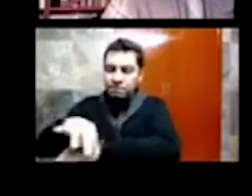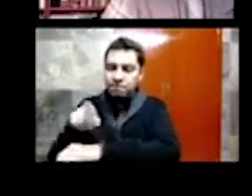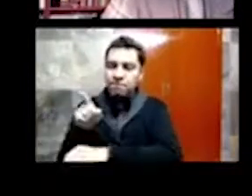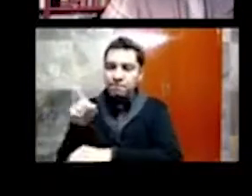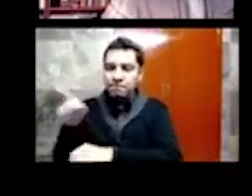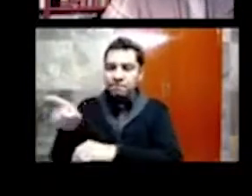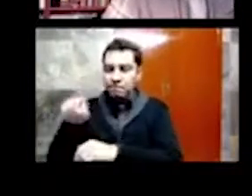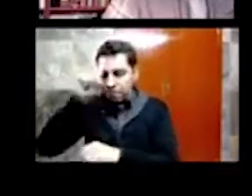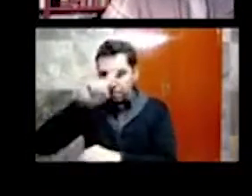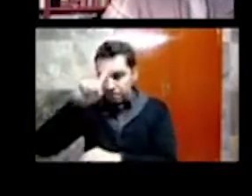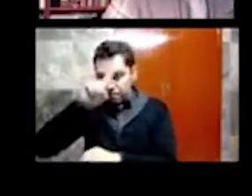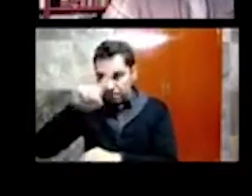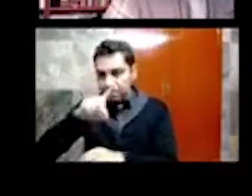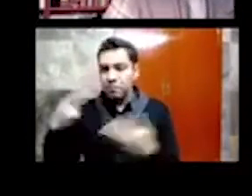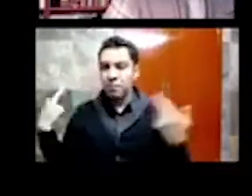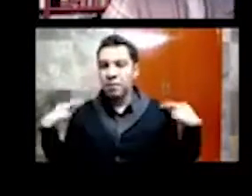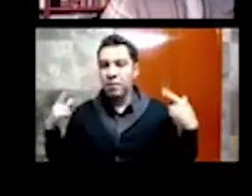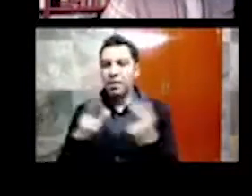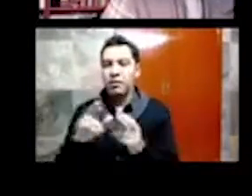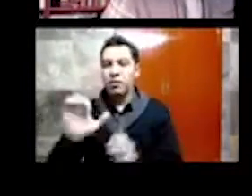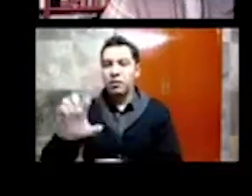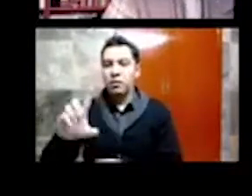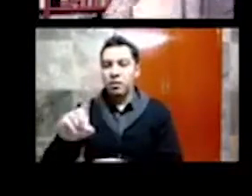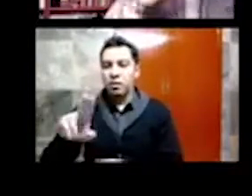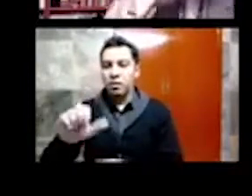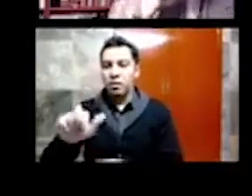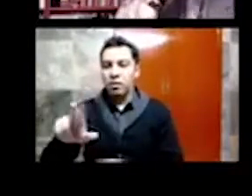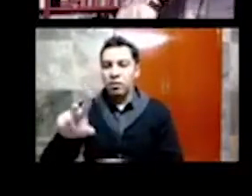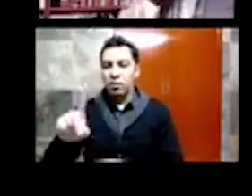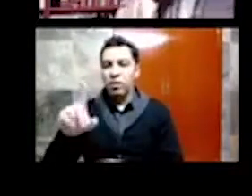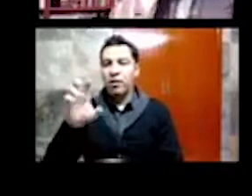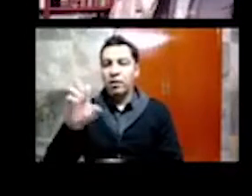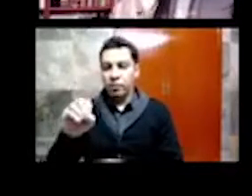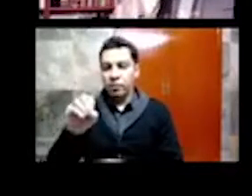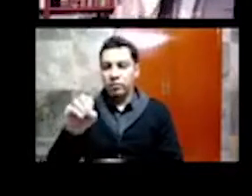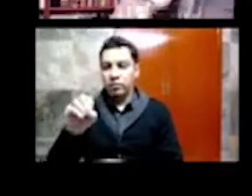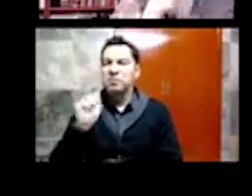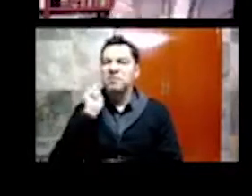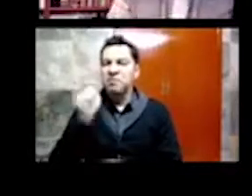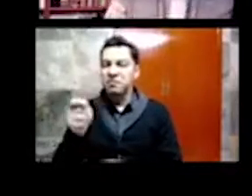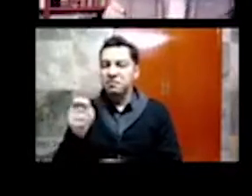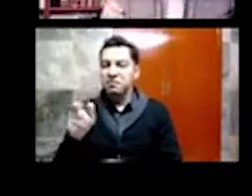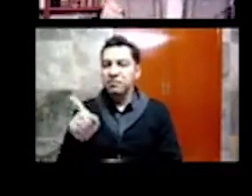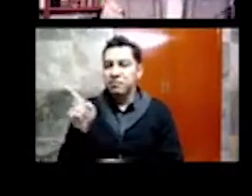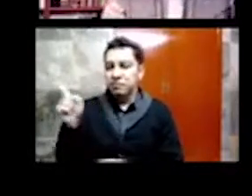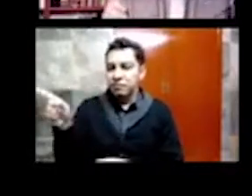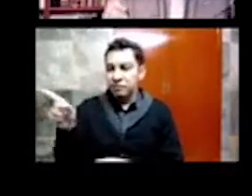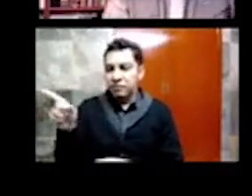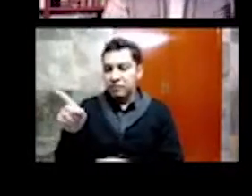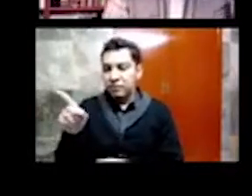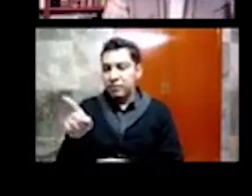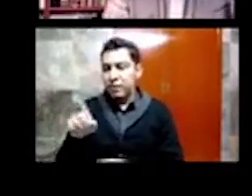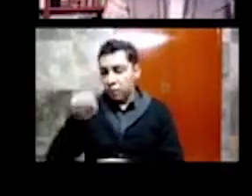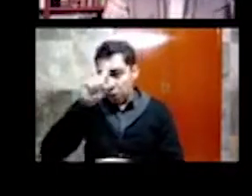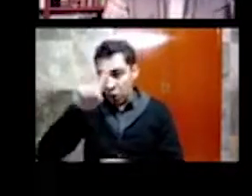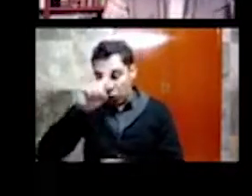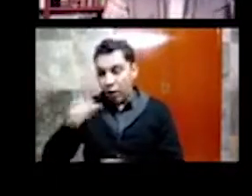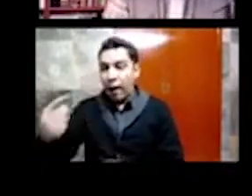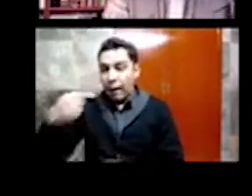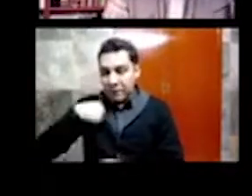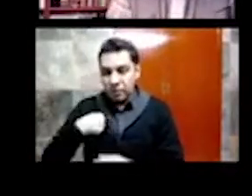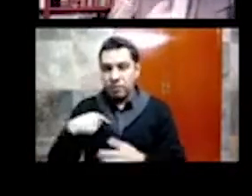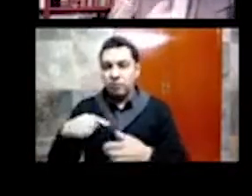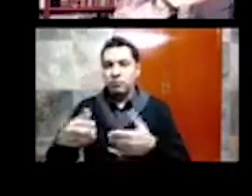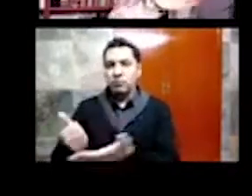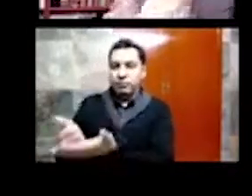Parellón, y en su momento no muy de acuerdo con estas cosas, con don Carlos Margain, ¿no?